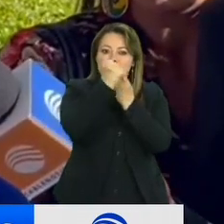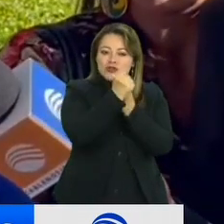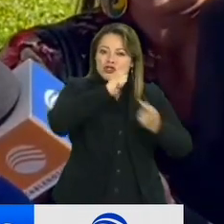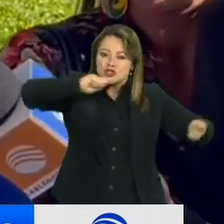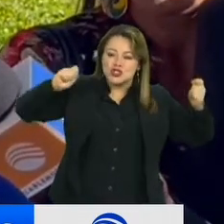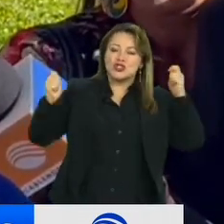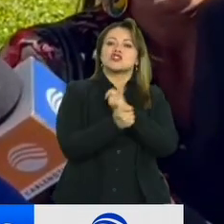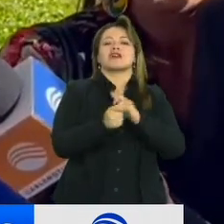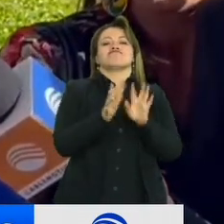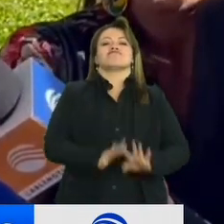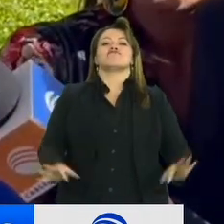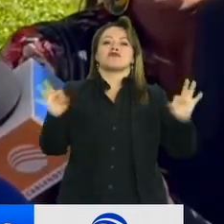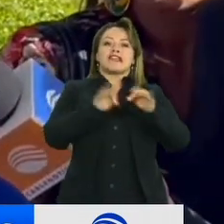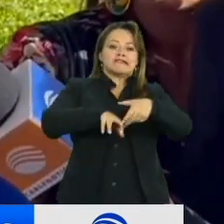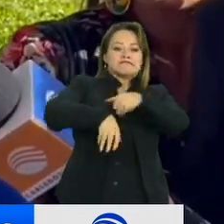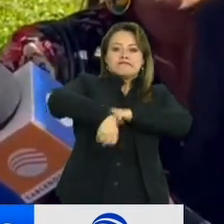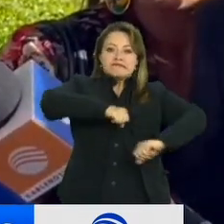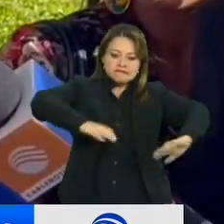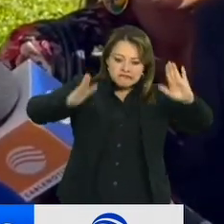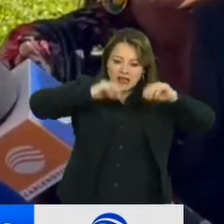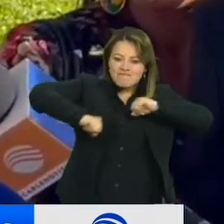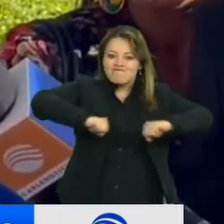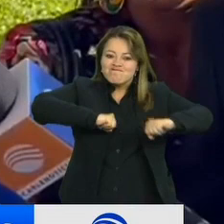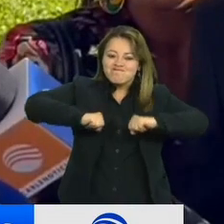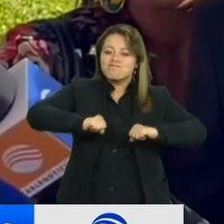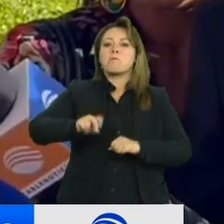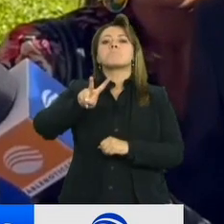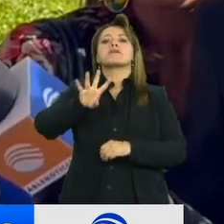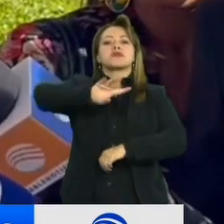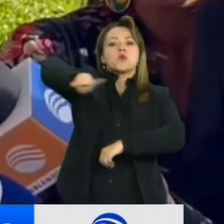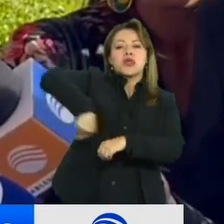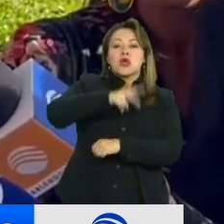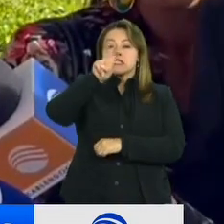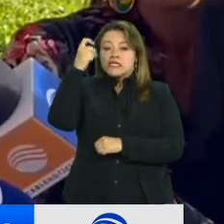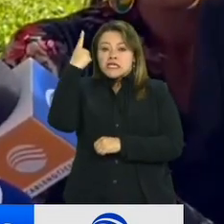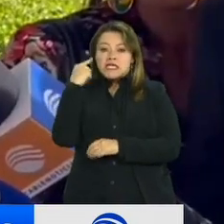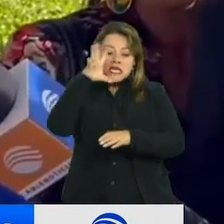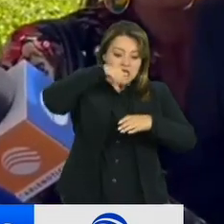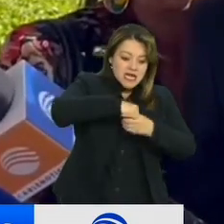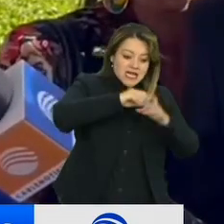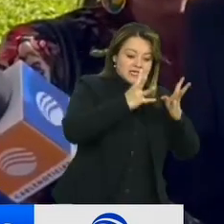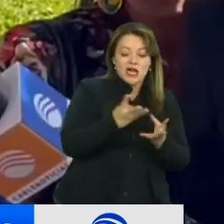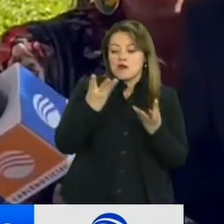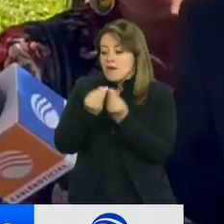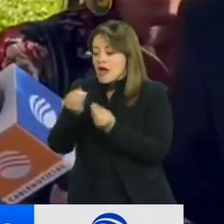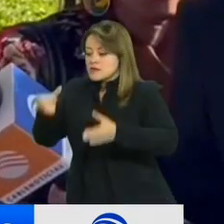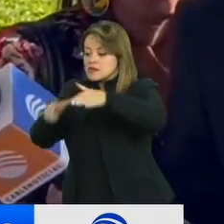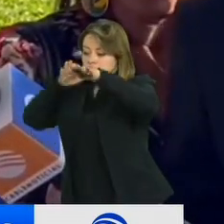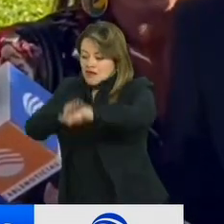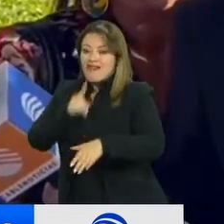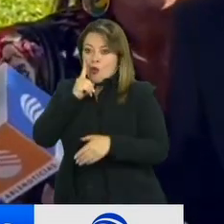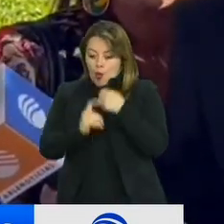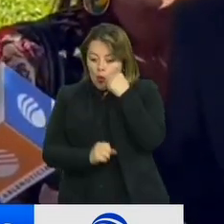es nuestra del pacto, vamos a asumirla con toda intensidad 24/7, tanto en el Senado como en la Cámara. Y al cabo de este primer